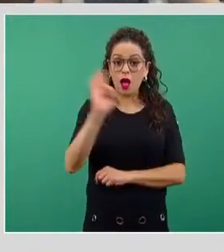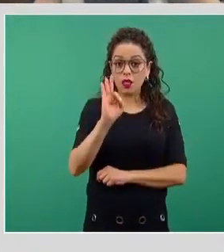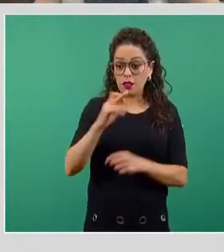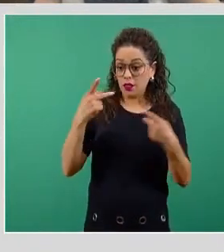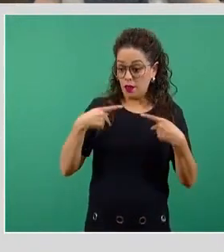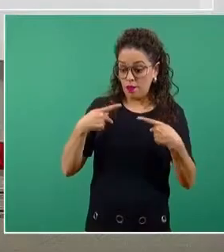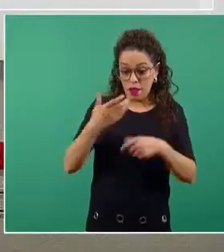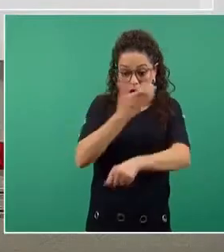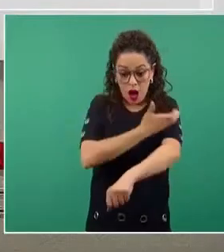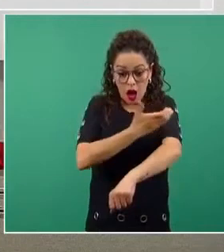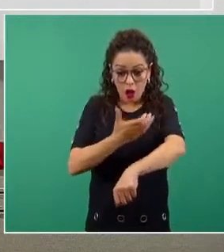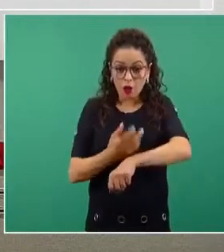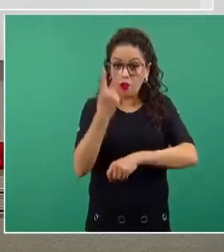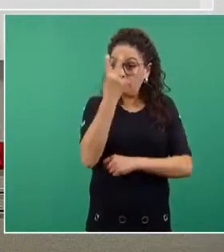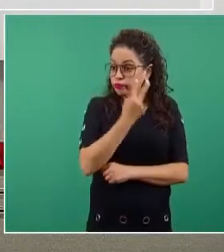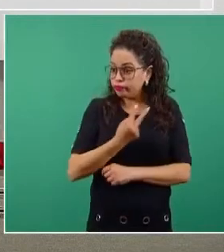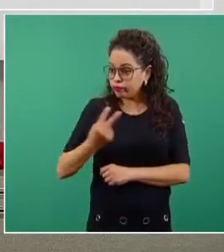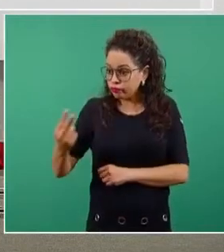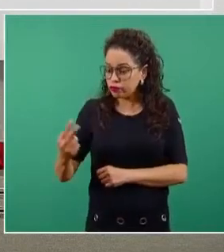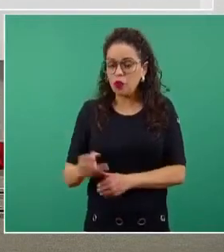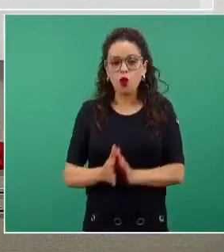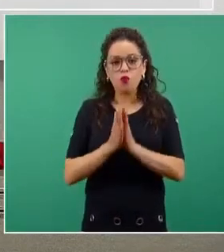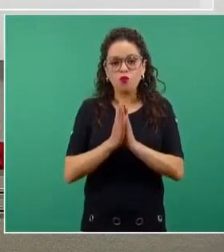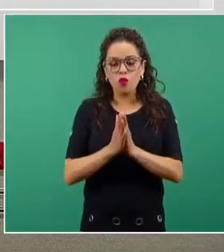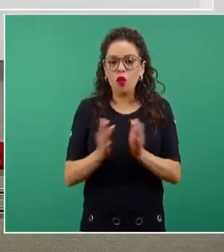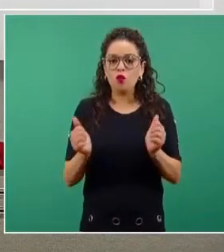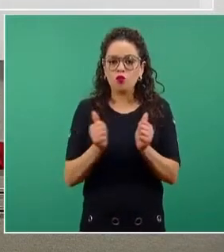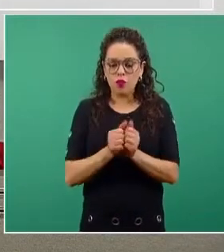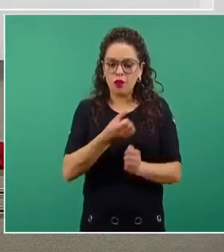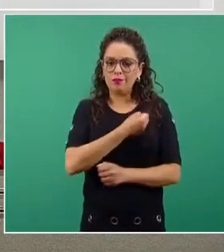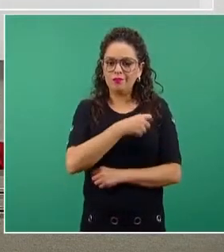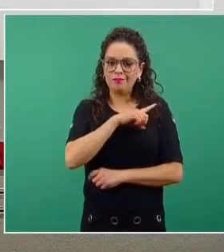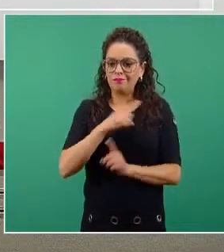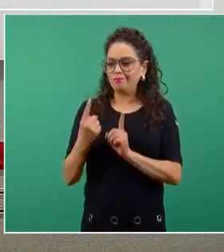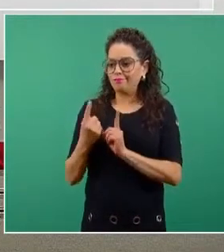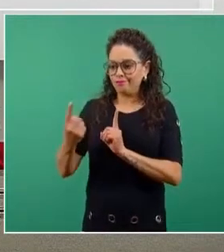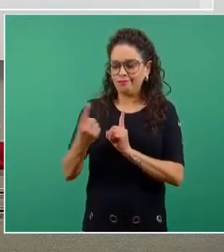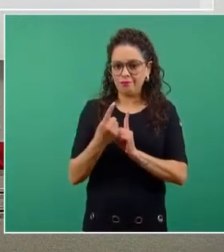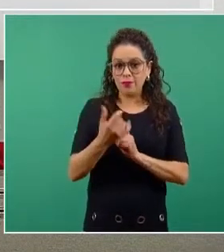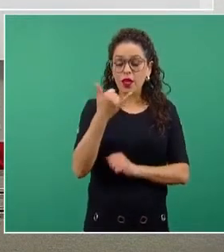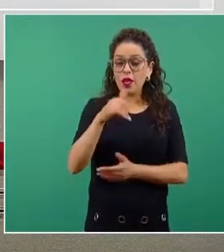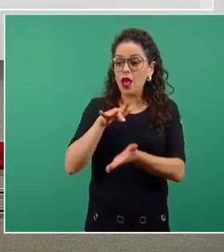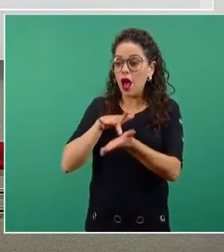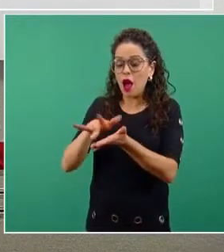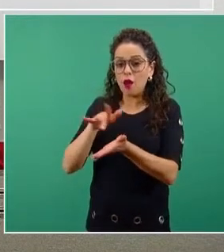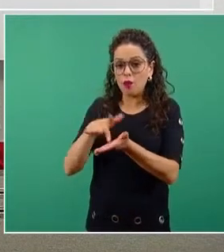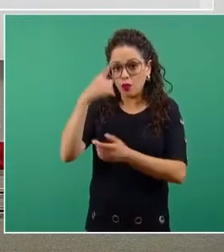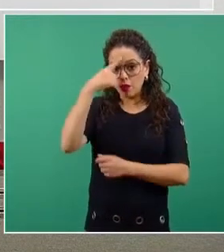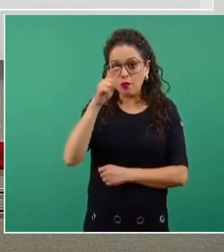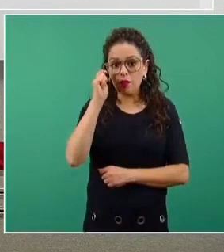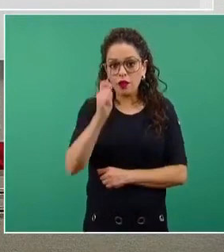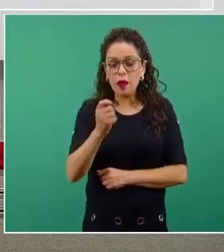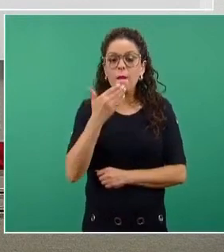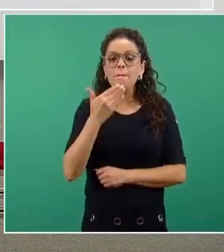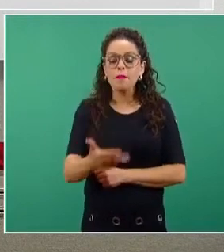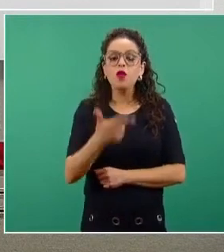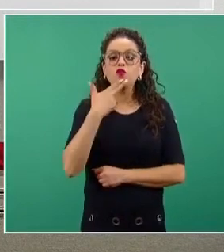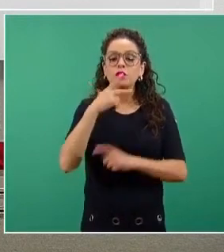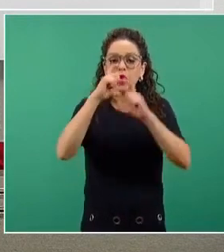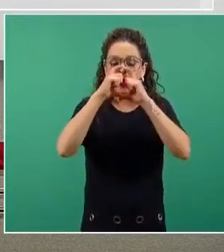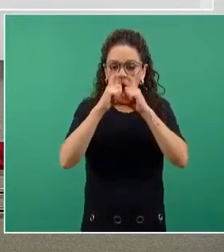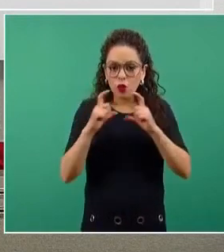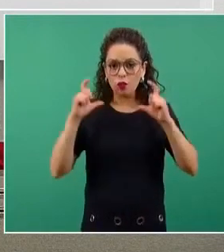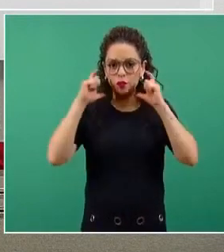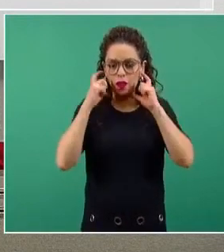sana distancia, que apoyen a nuestros adultos mayores en esta utilización del cubreboca. Eso